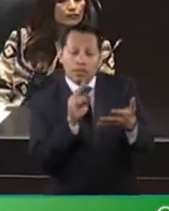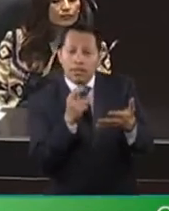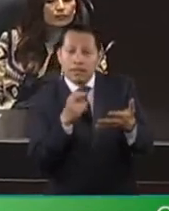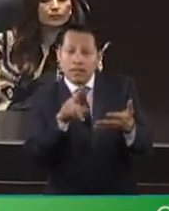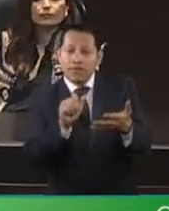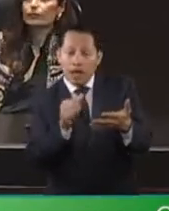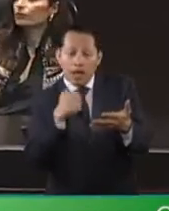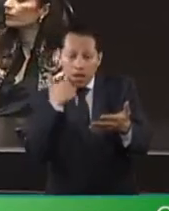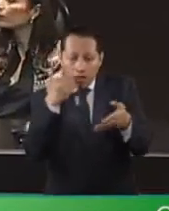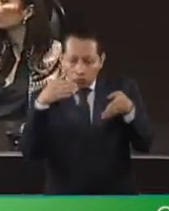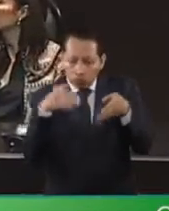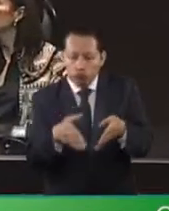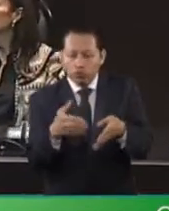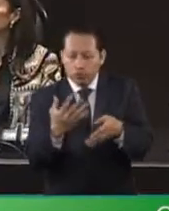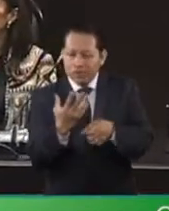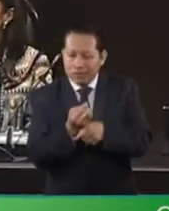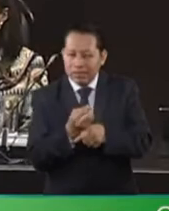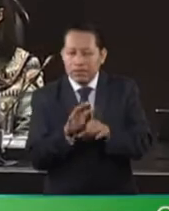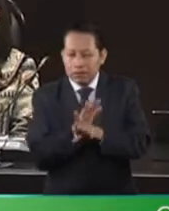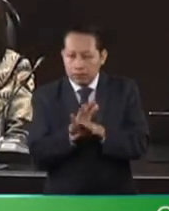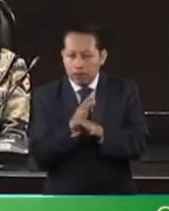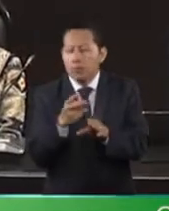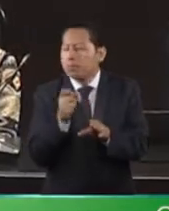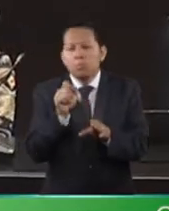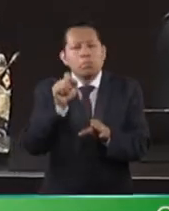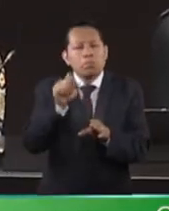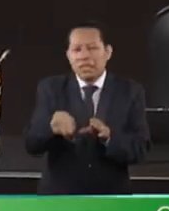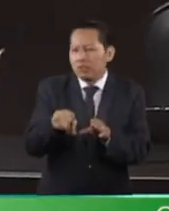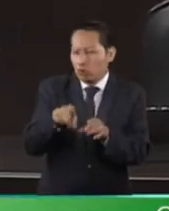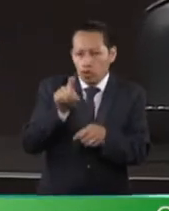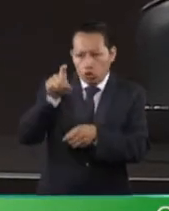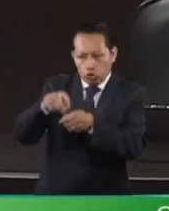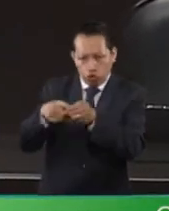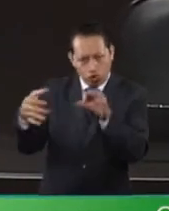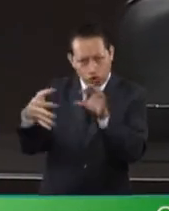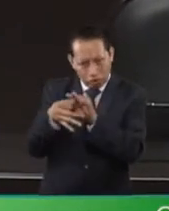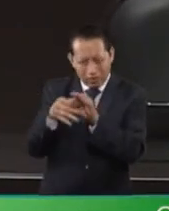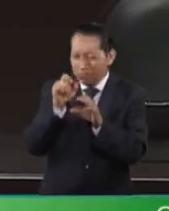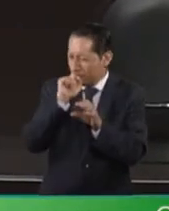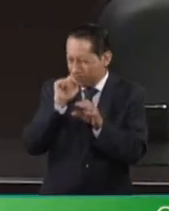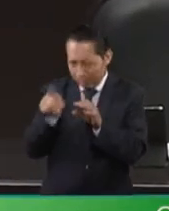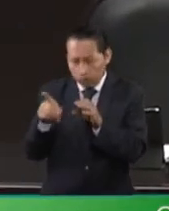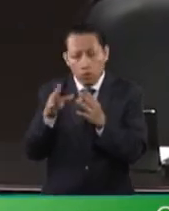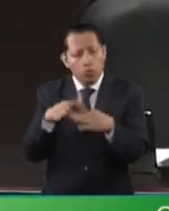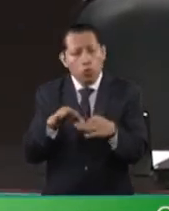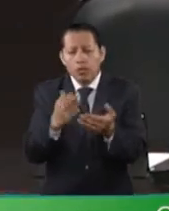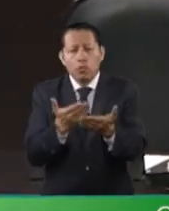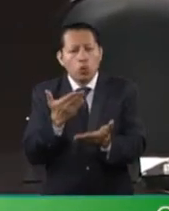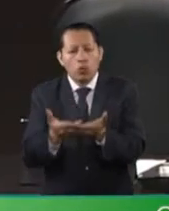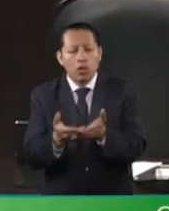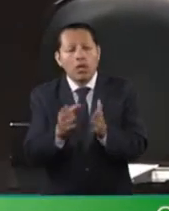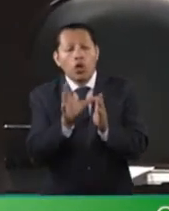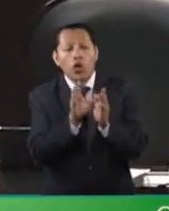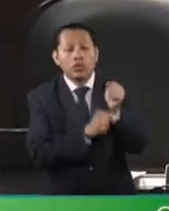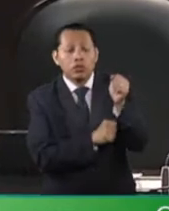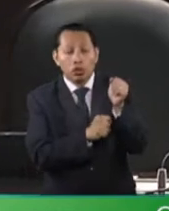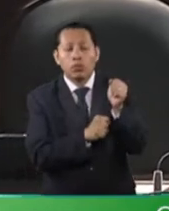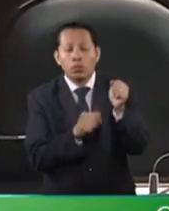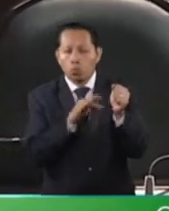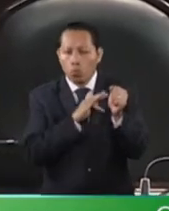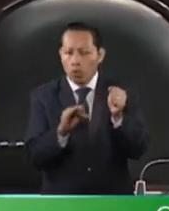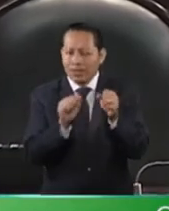reforzar precisamente esos mismos principios al proponer que la Constitución garantice no solo